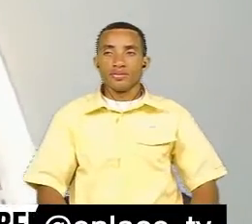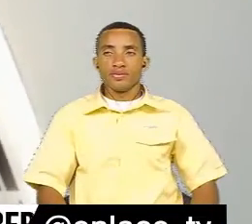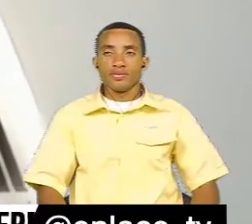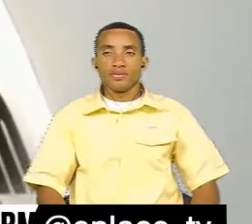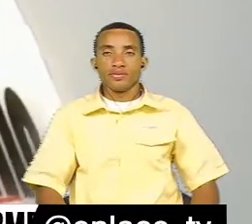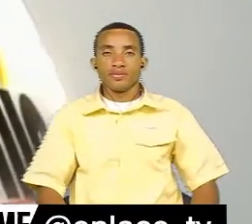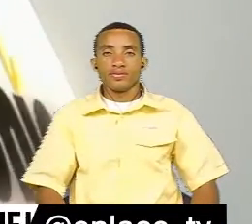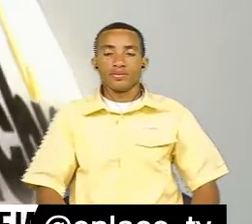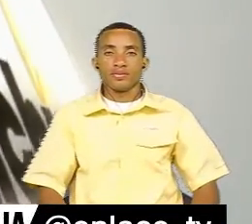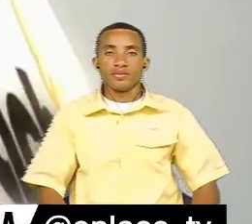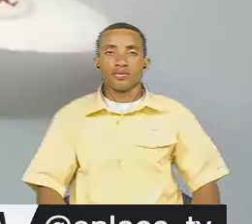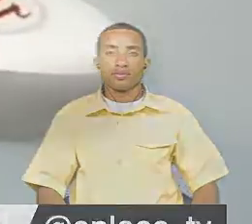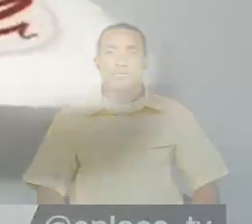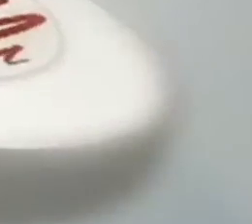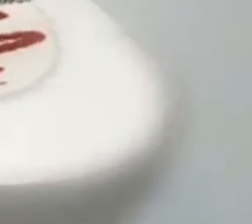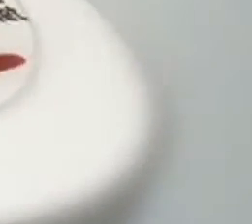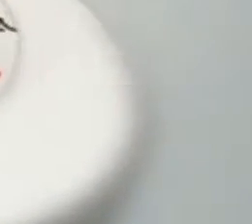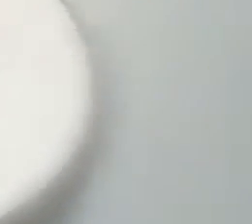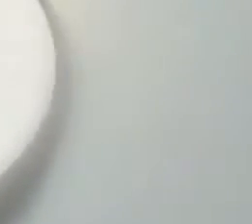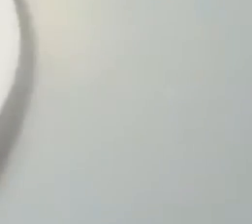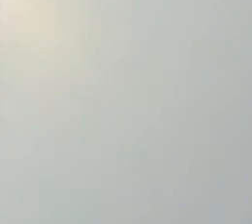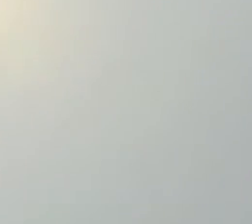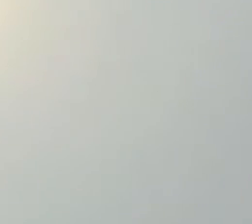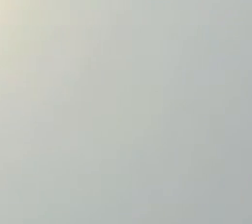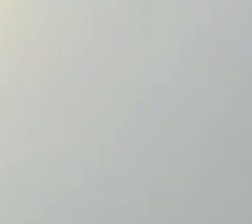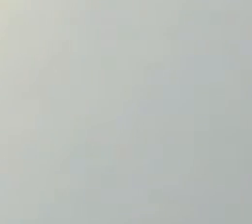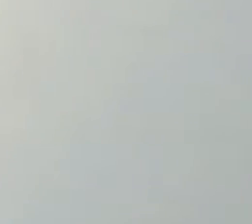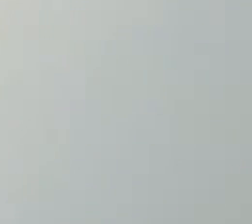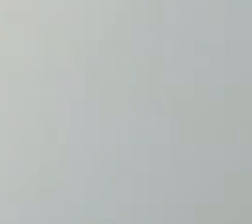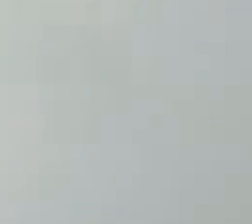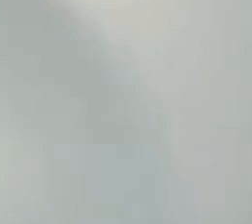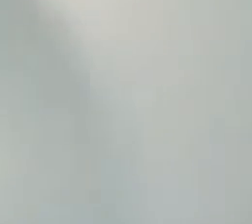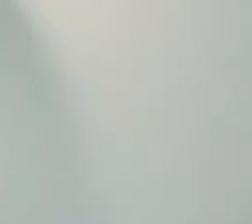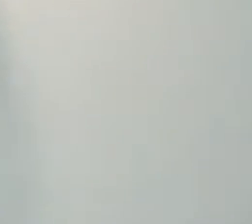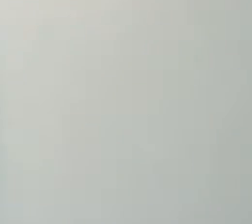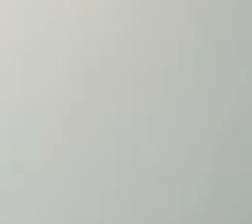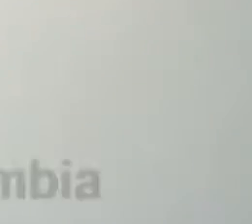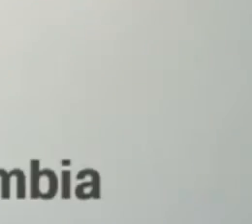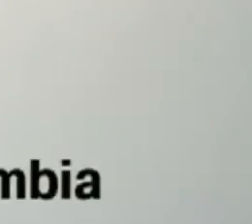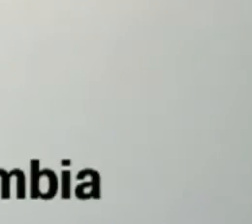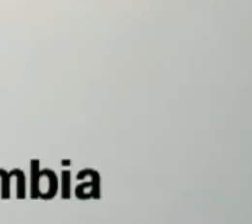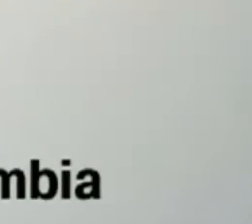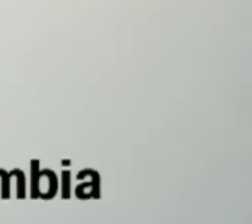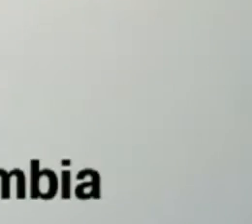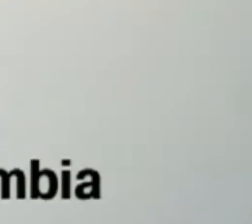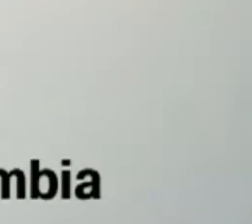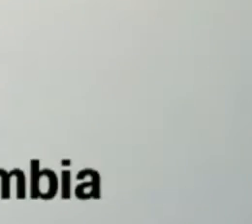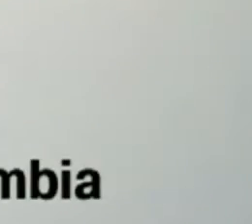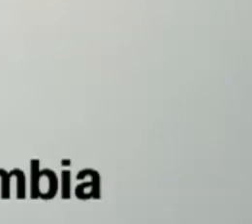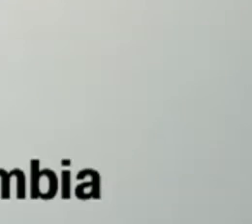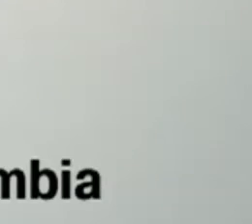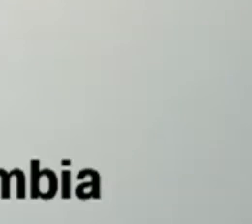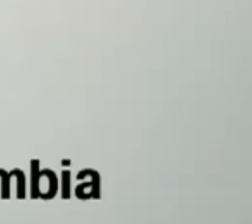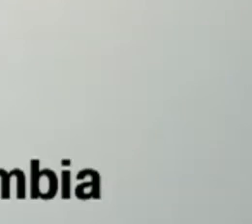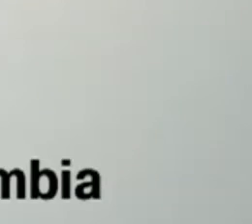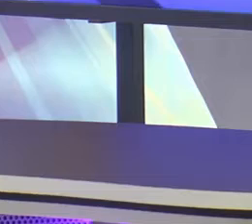los deportes, con el patrocinio de Restaurante El Machín Gourmet, ahora en su nueva sede en el barrio Colombia.